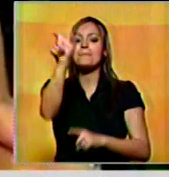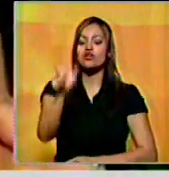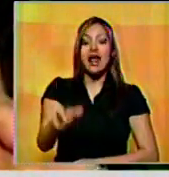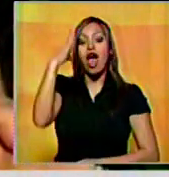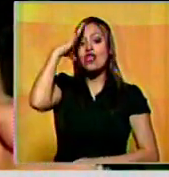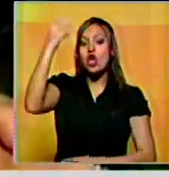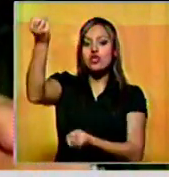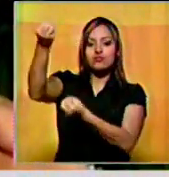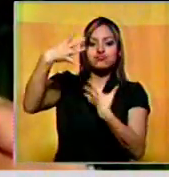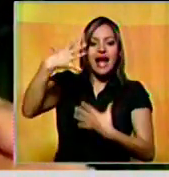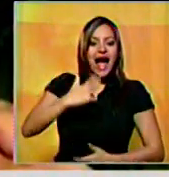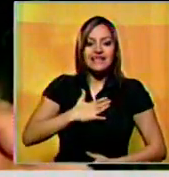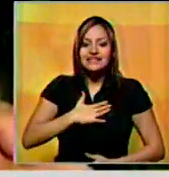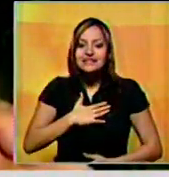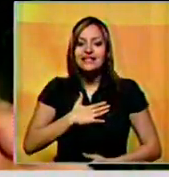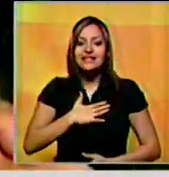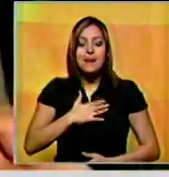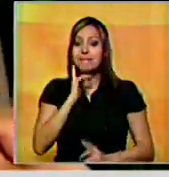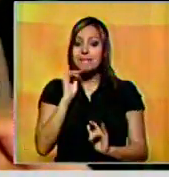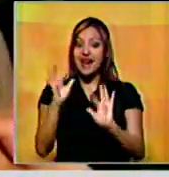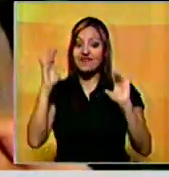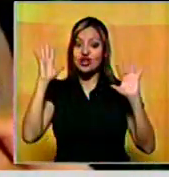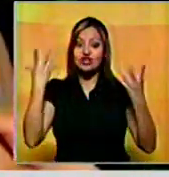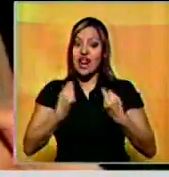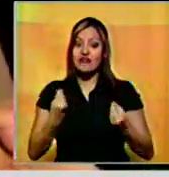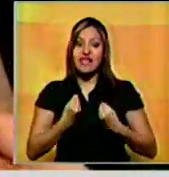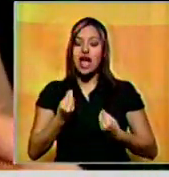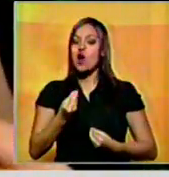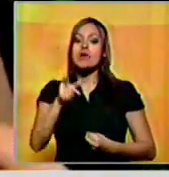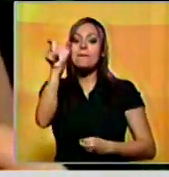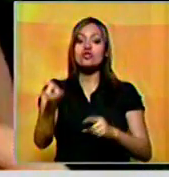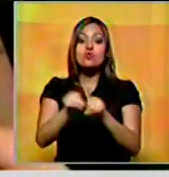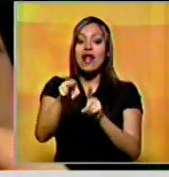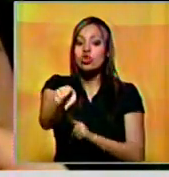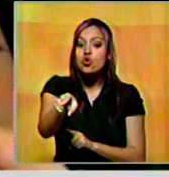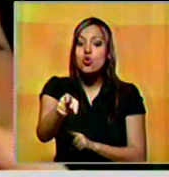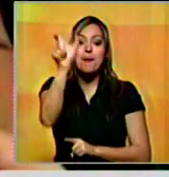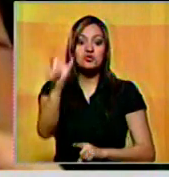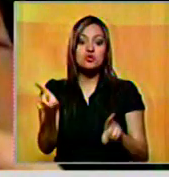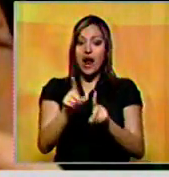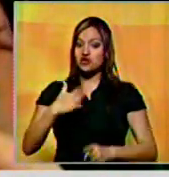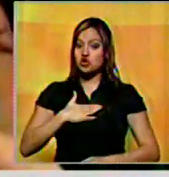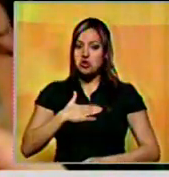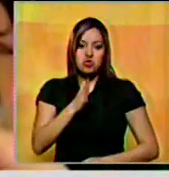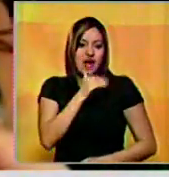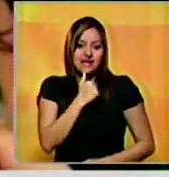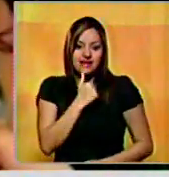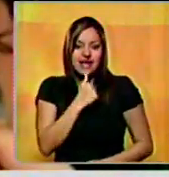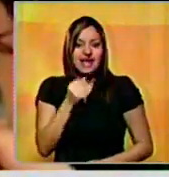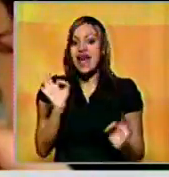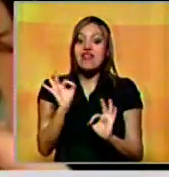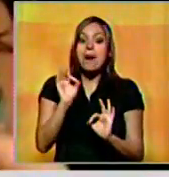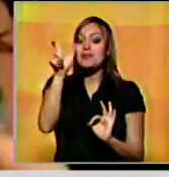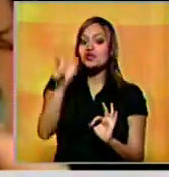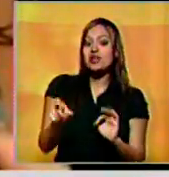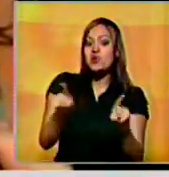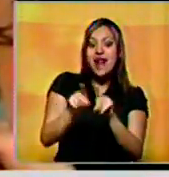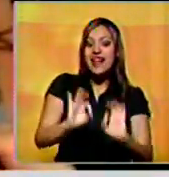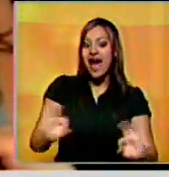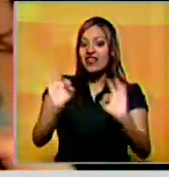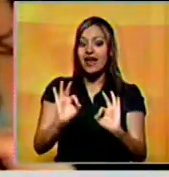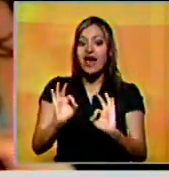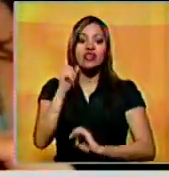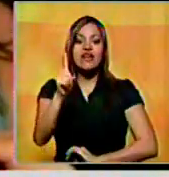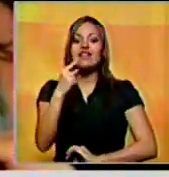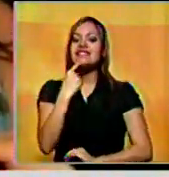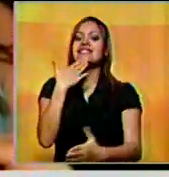hecho de esa forma y es lo maravilloso de la vida. No hay nadie como tú, no hay nadie como yo, no hay nadie como nadie y tenemos que